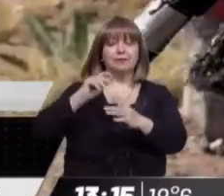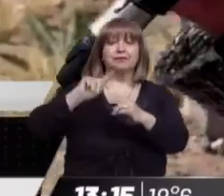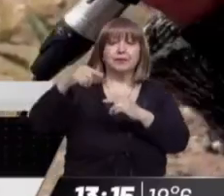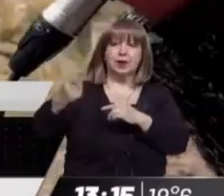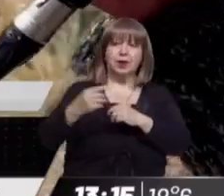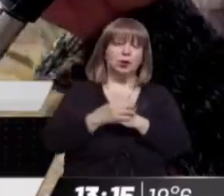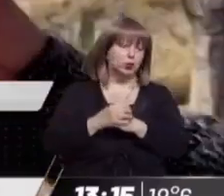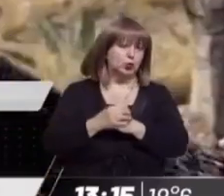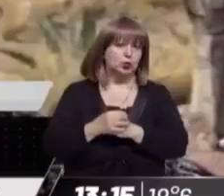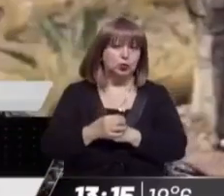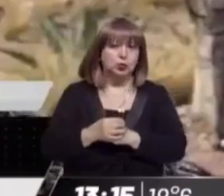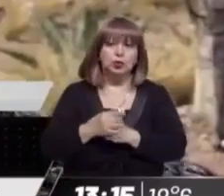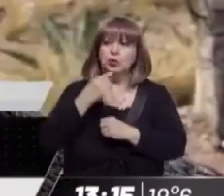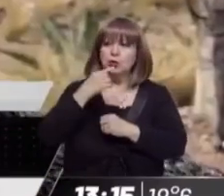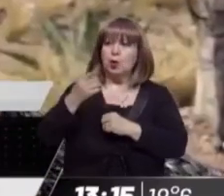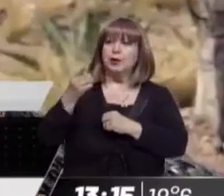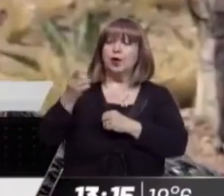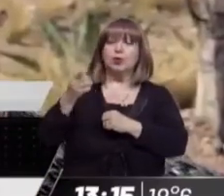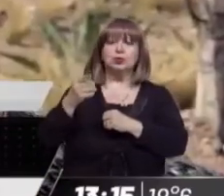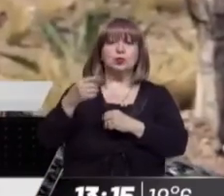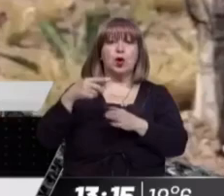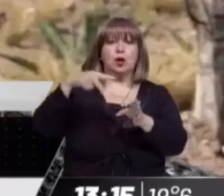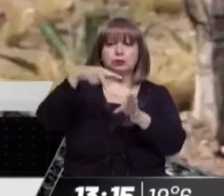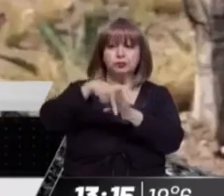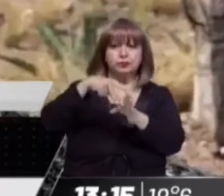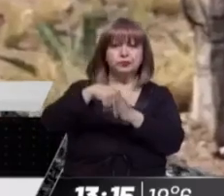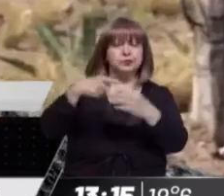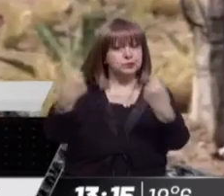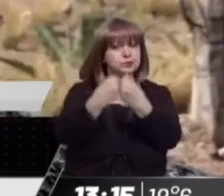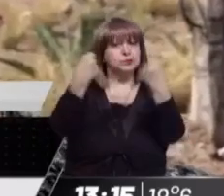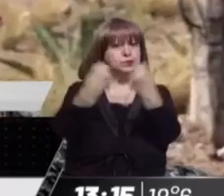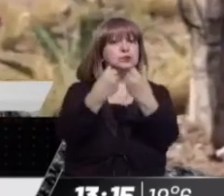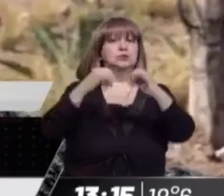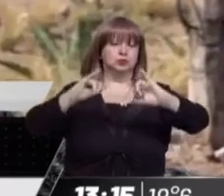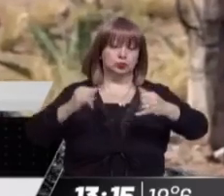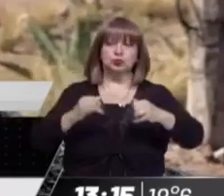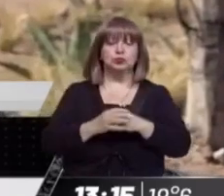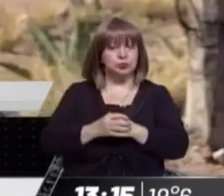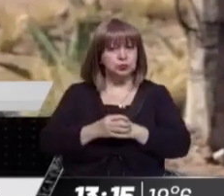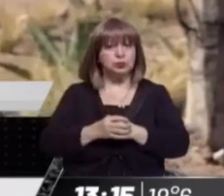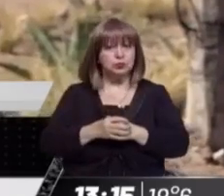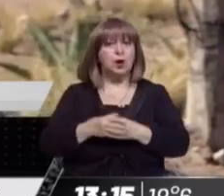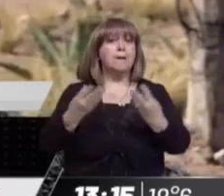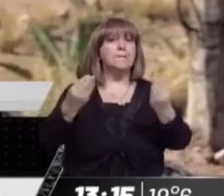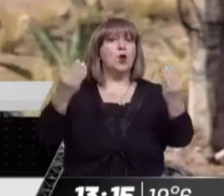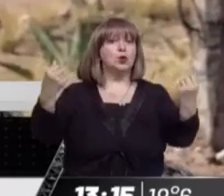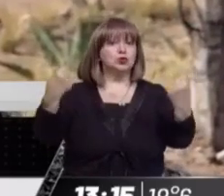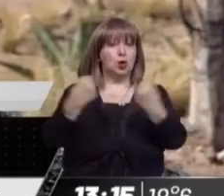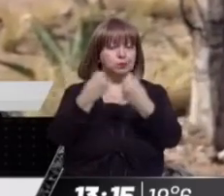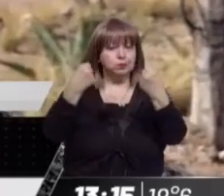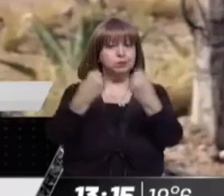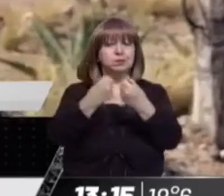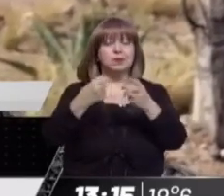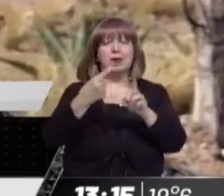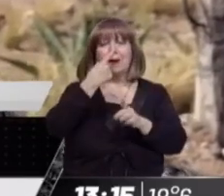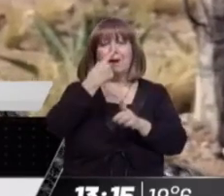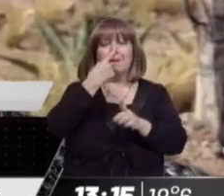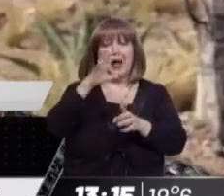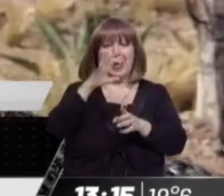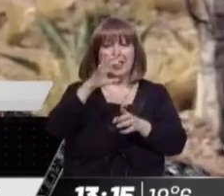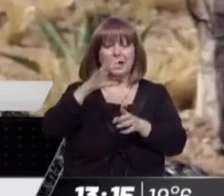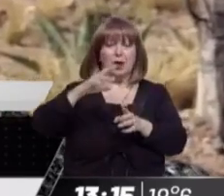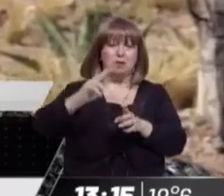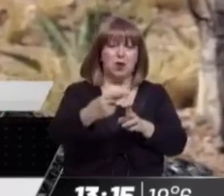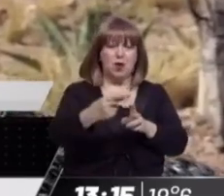varios incidentes por los animales por los animales Sí hay hay Cómo se llama hay muchos accidentes de perro de perros